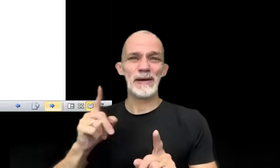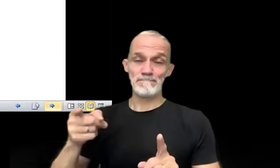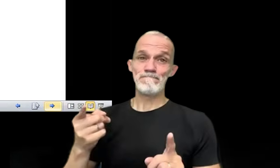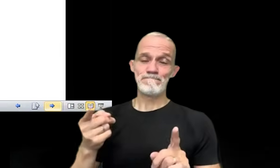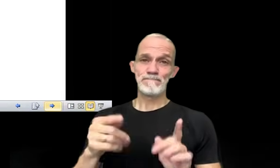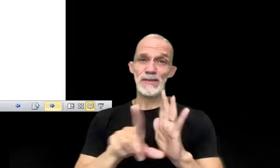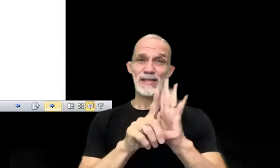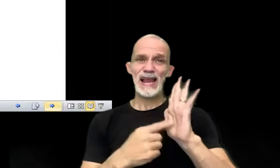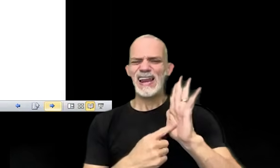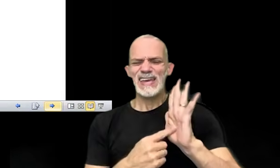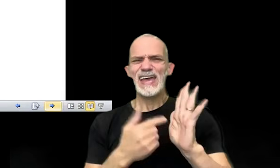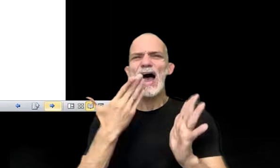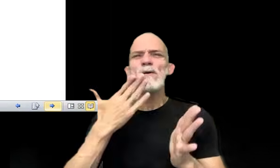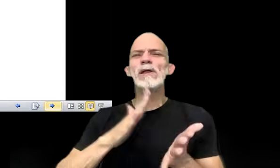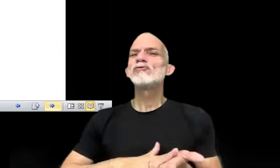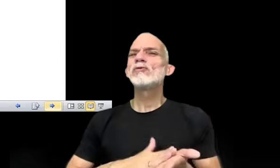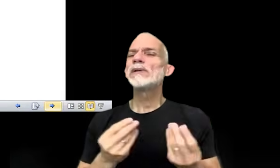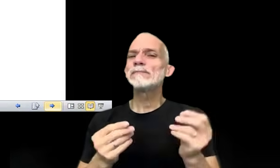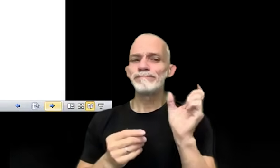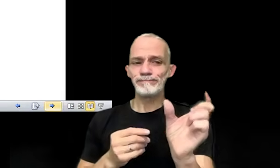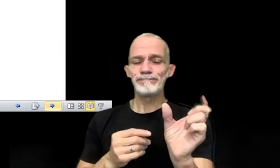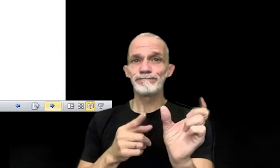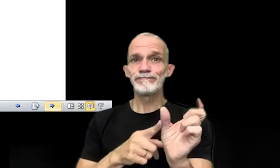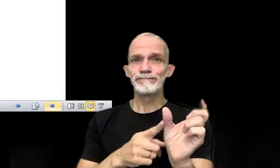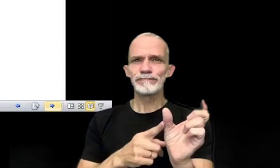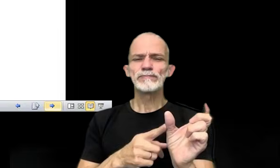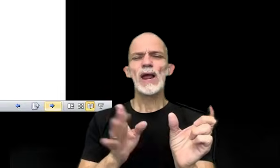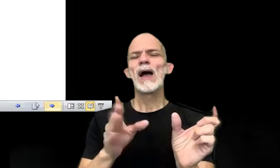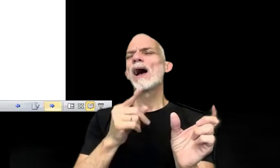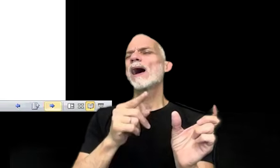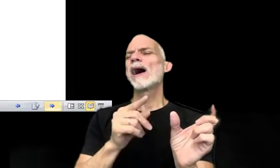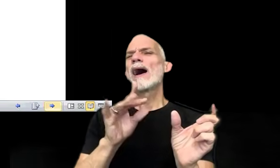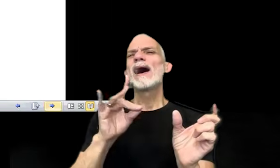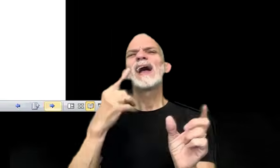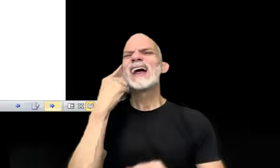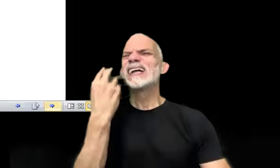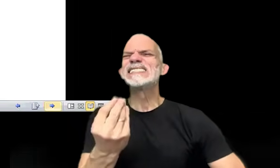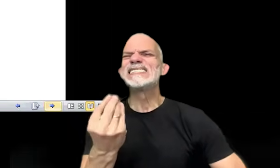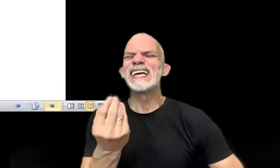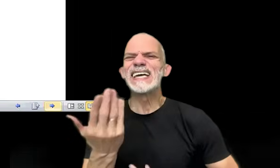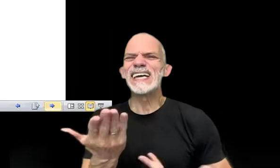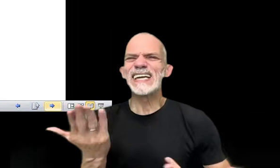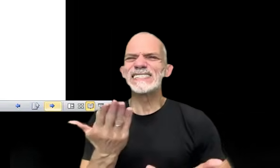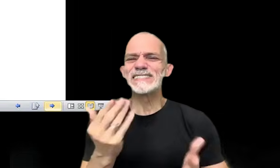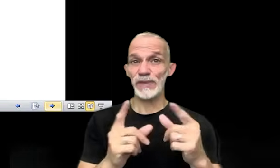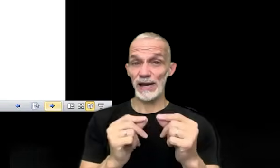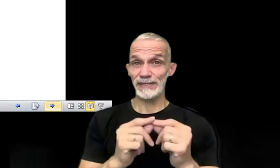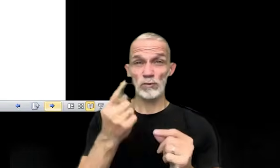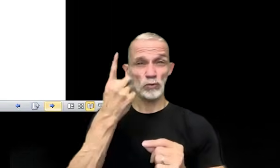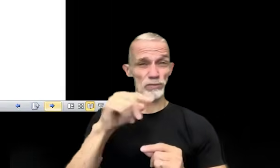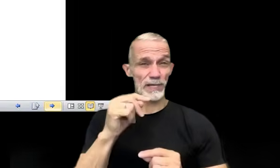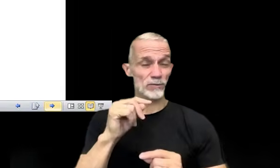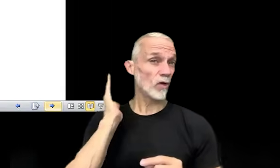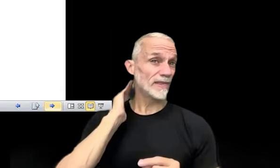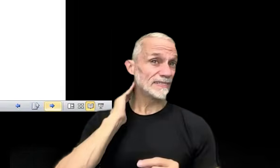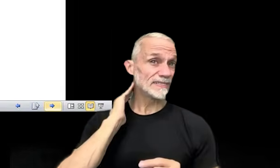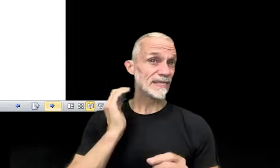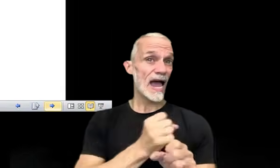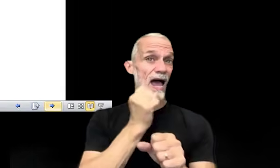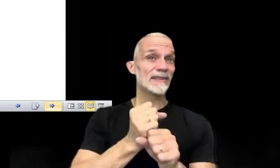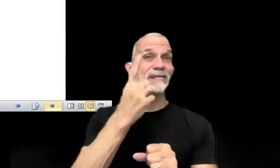hace referencia a que se debe entender residencia en los términos del artículo